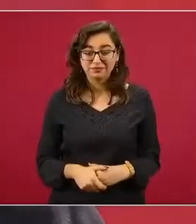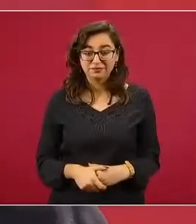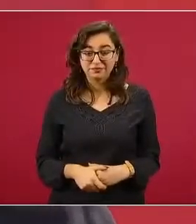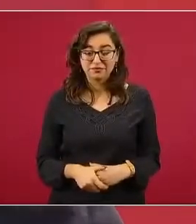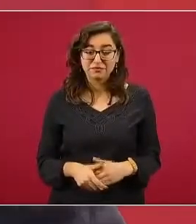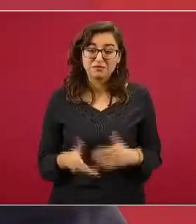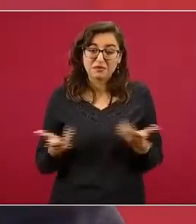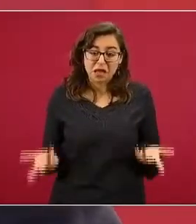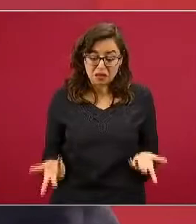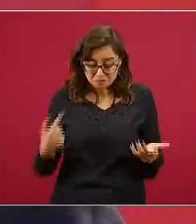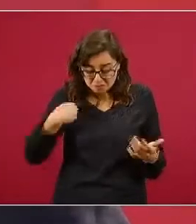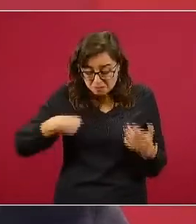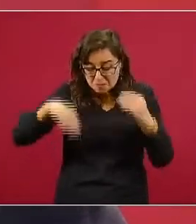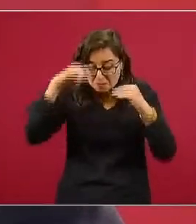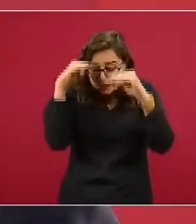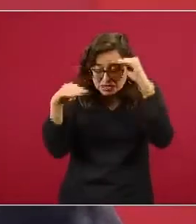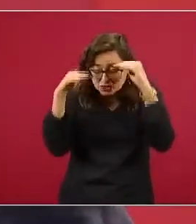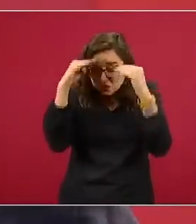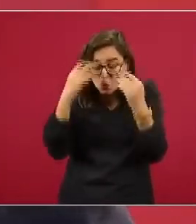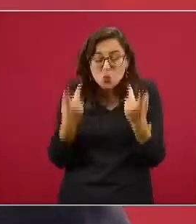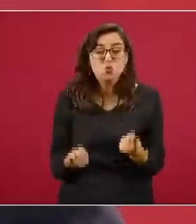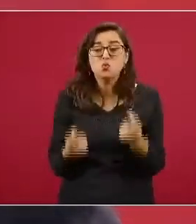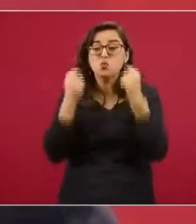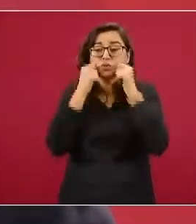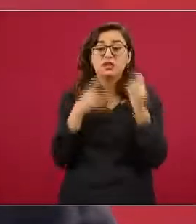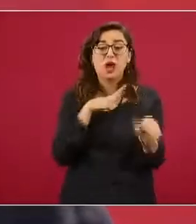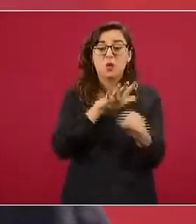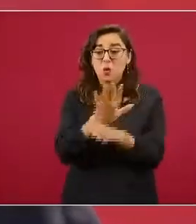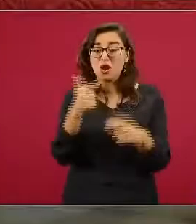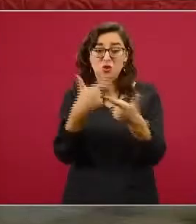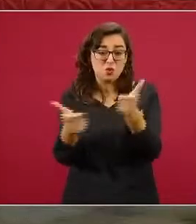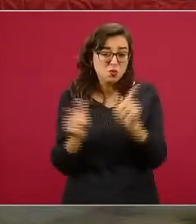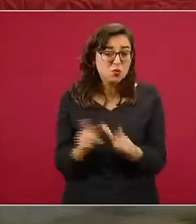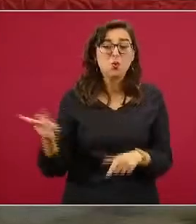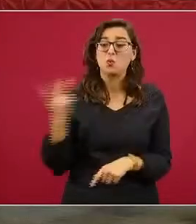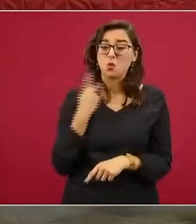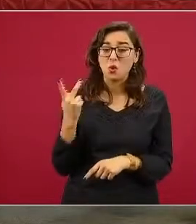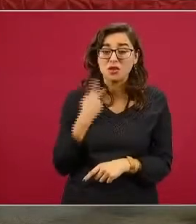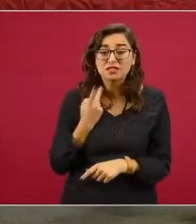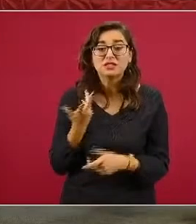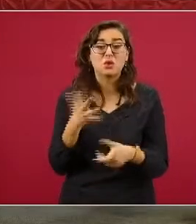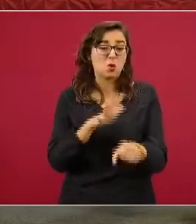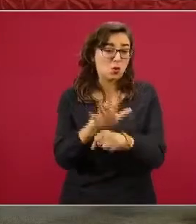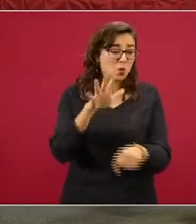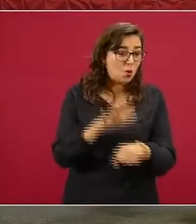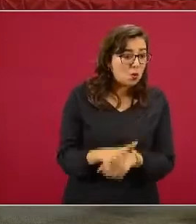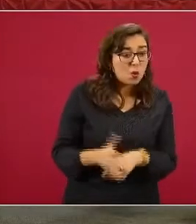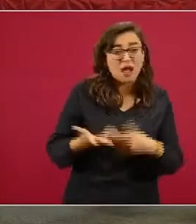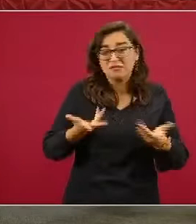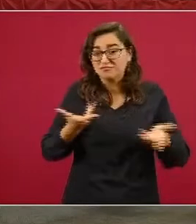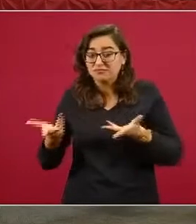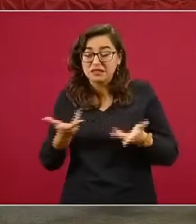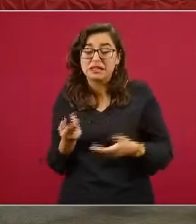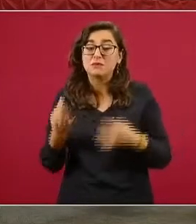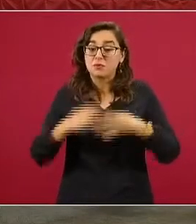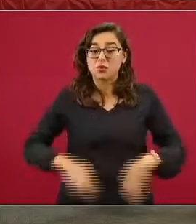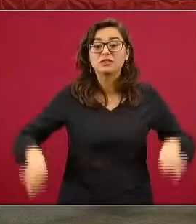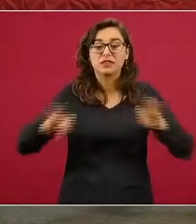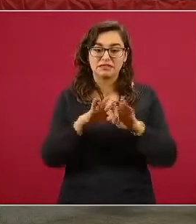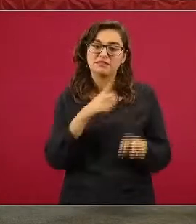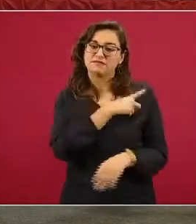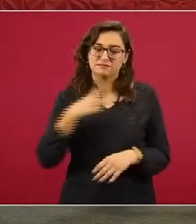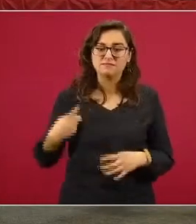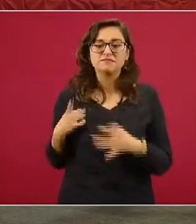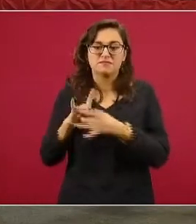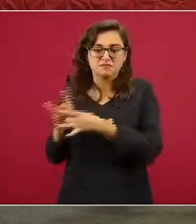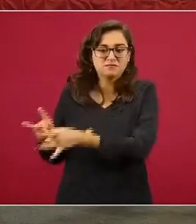independientemente de cuál sea el partido, la fuerza política que gobierne en un Estado, lo que decimos es unidad, unidad